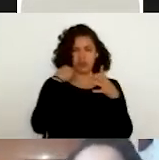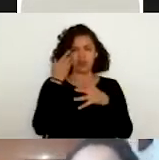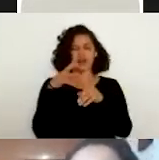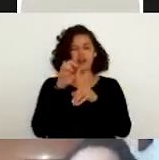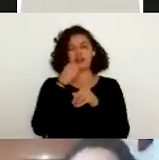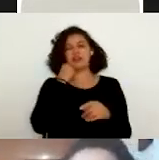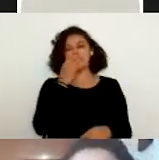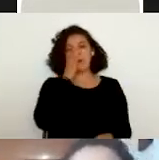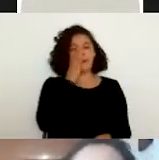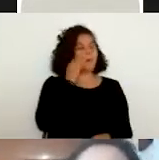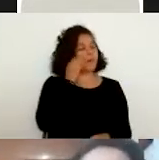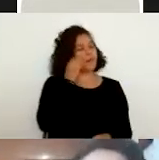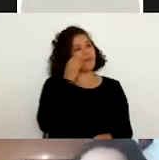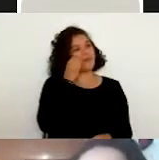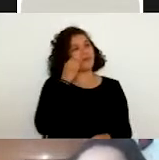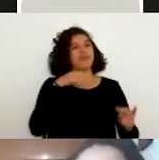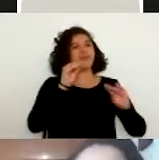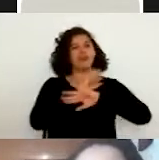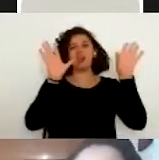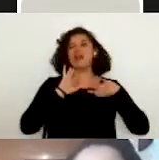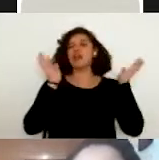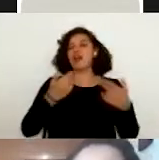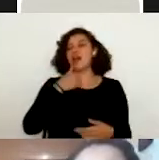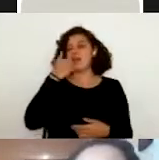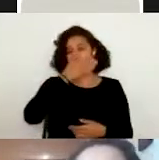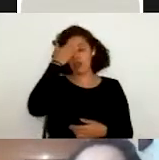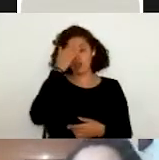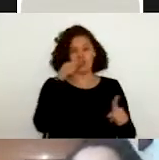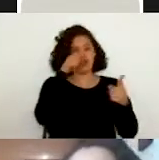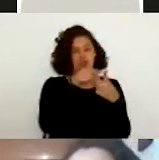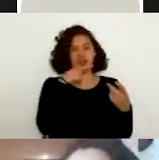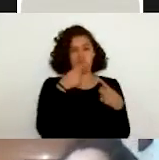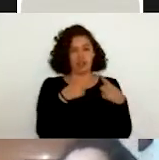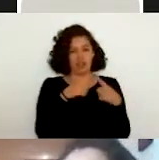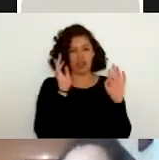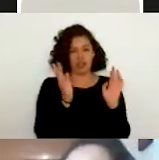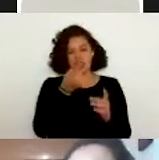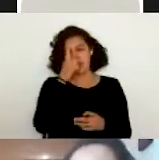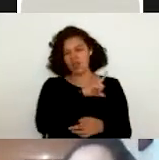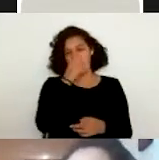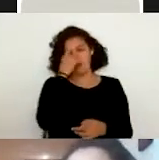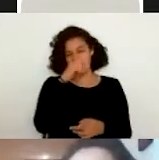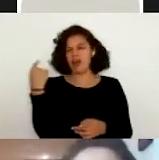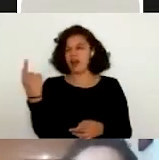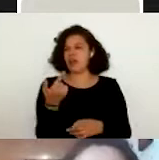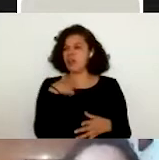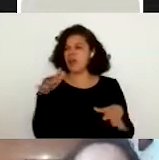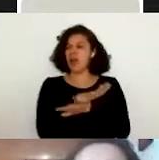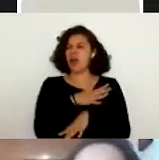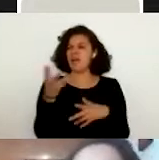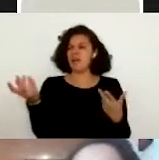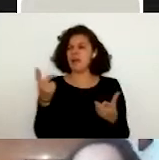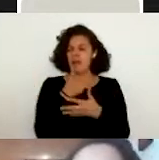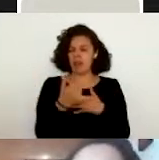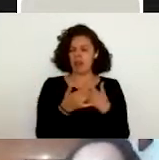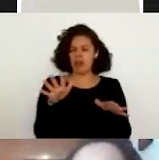tengo claro qué voy a hacer, a quién va dirigido, entonces ahora, ¿para qué lo quiero hacer, no? ¿Qué voy a cambiar con mi proyecto?